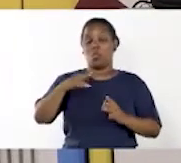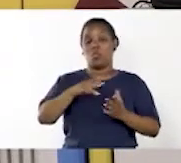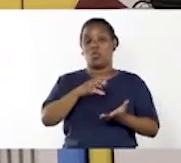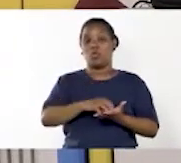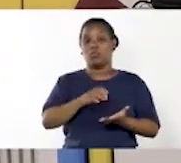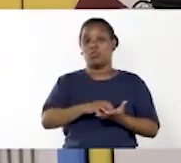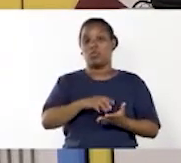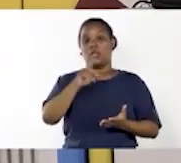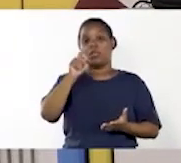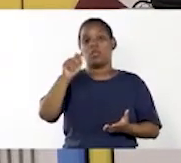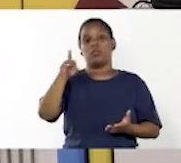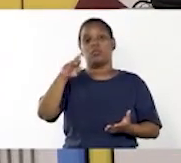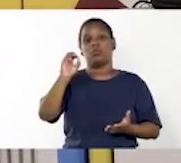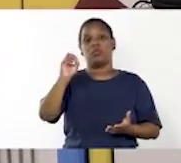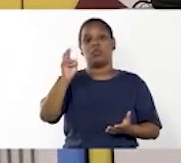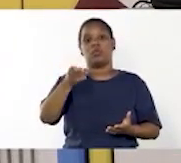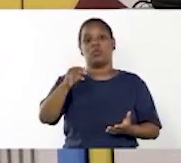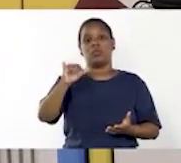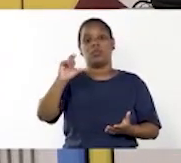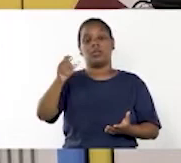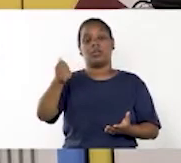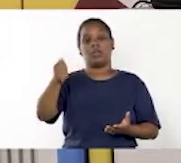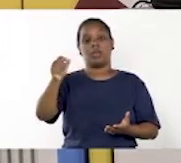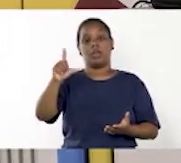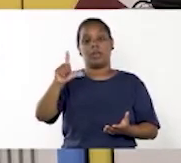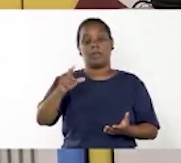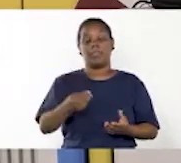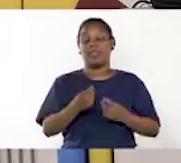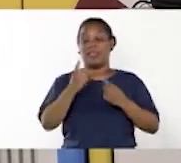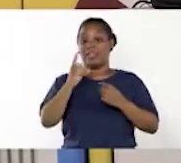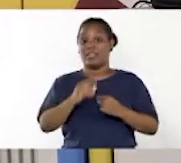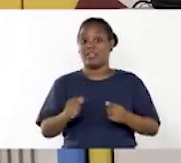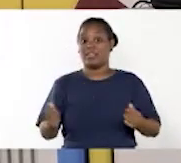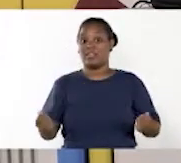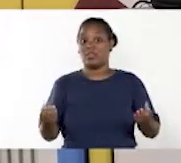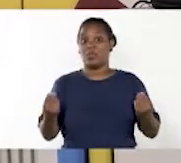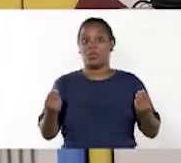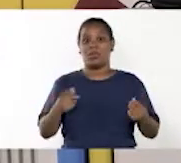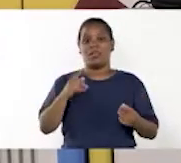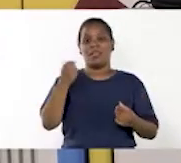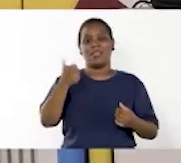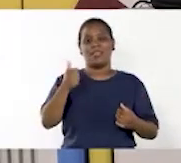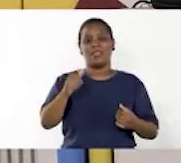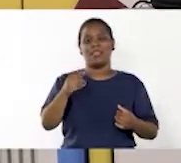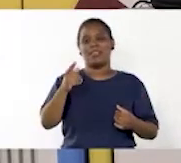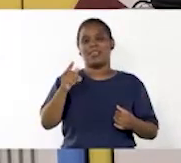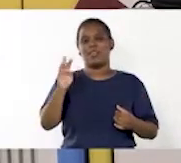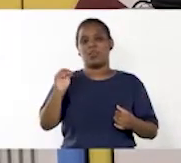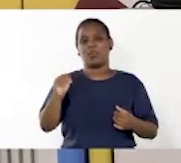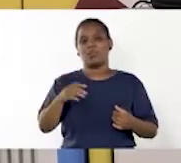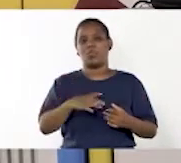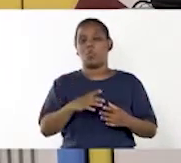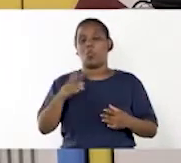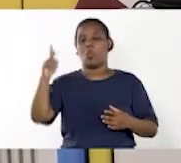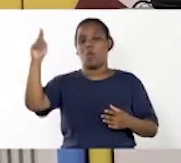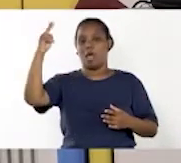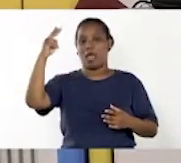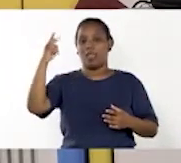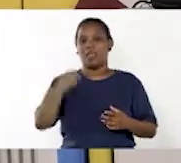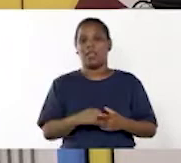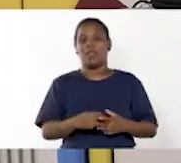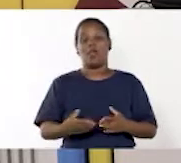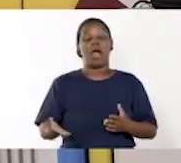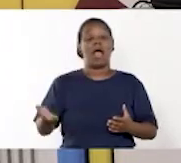en el área de África, donde no hay bosques tropicales. El desierto mayor del mundo con 10 millones de kilómetros cuadrados. Altas presiones,